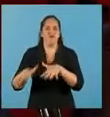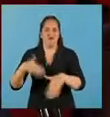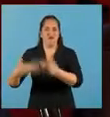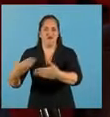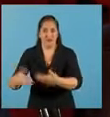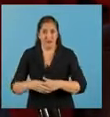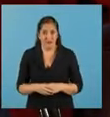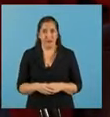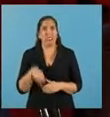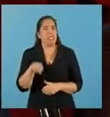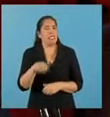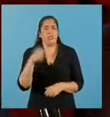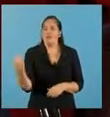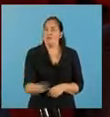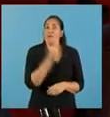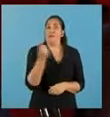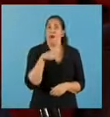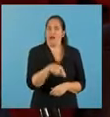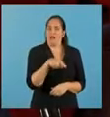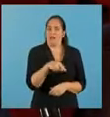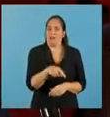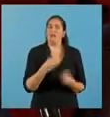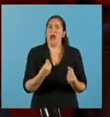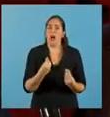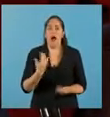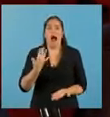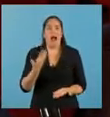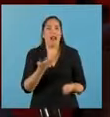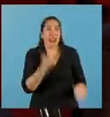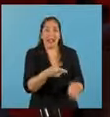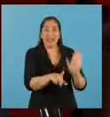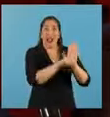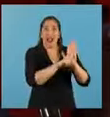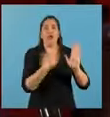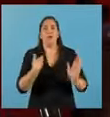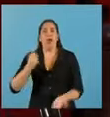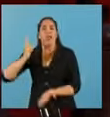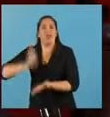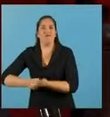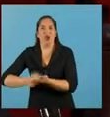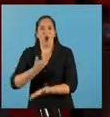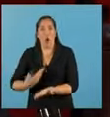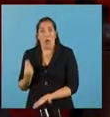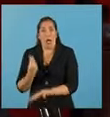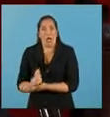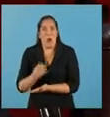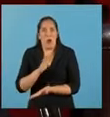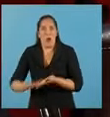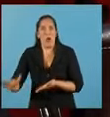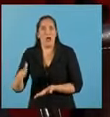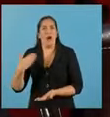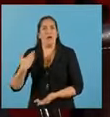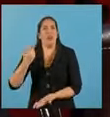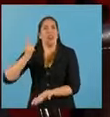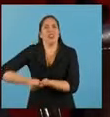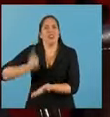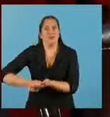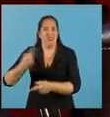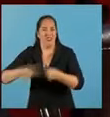muy necesario para tomar medidas urgentes en estos primeros días de gobierno, que estuvieron destinadas